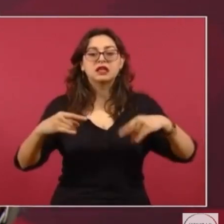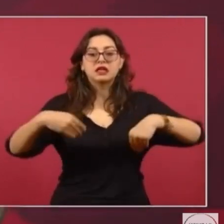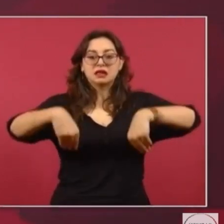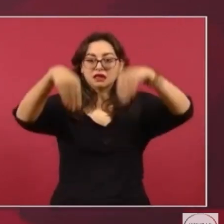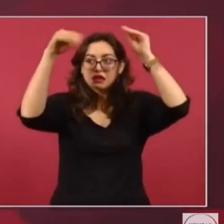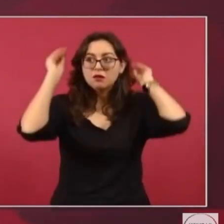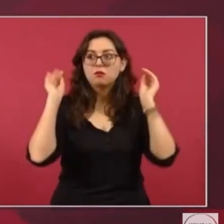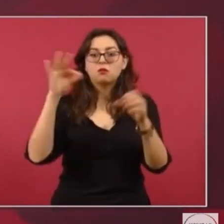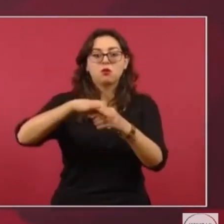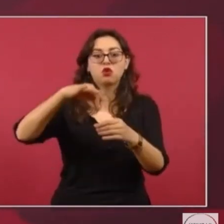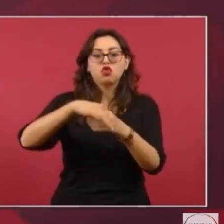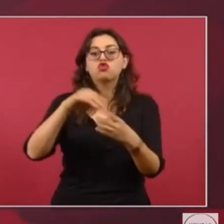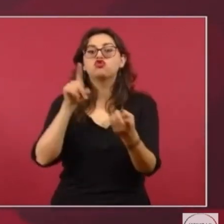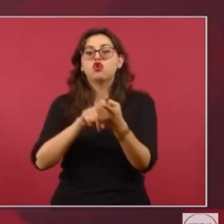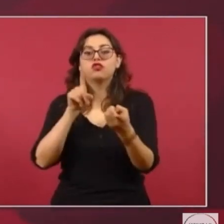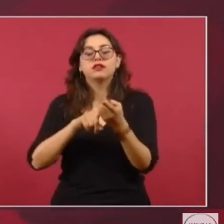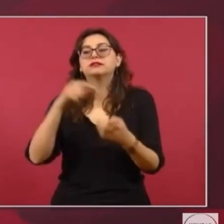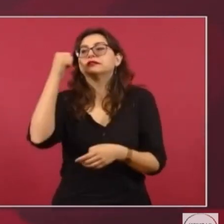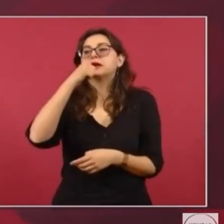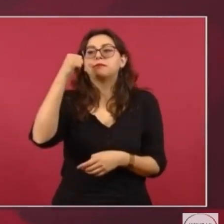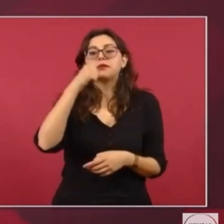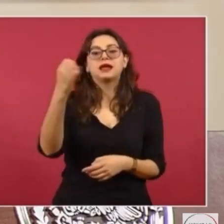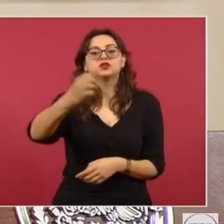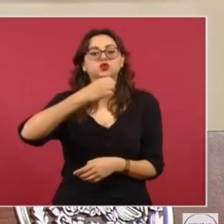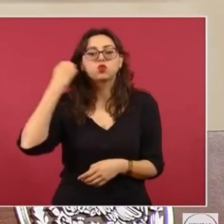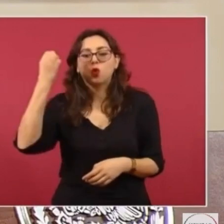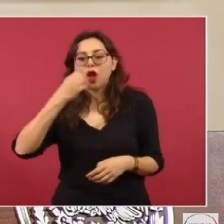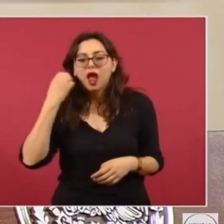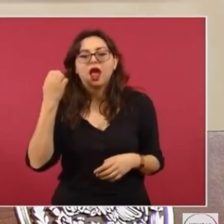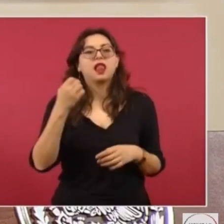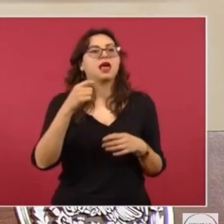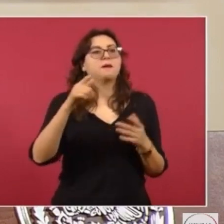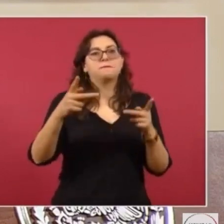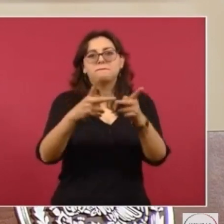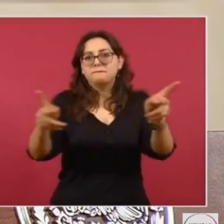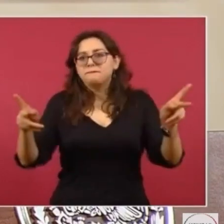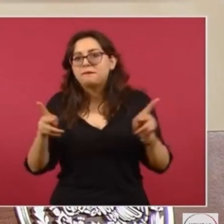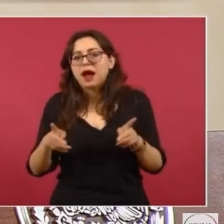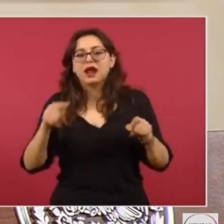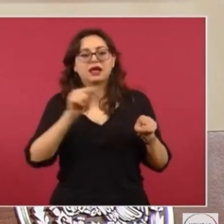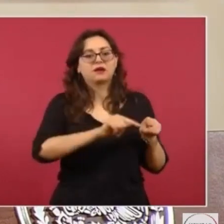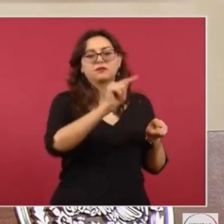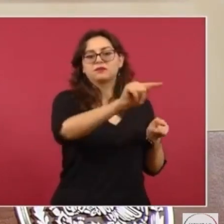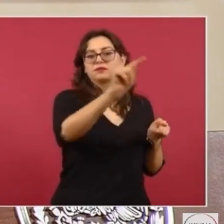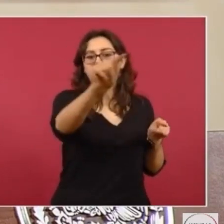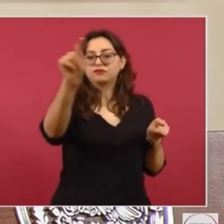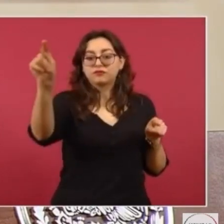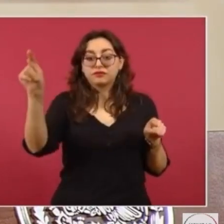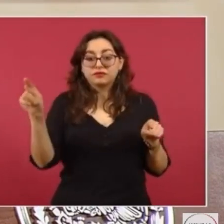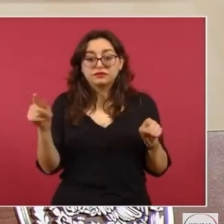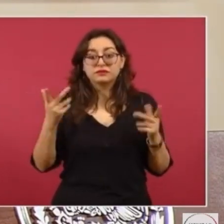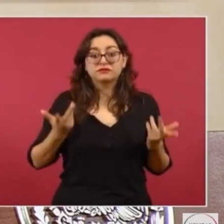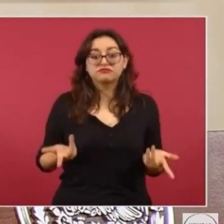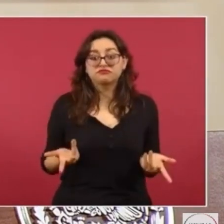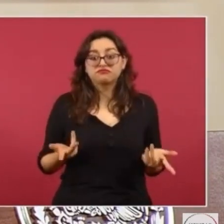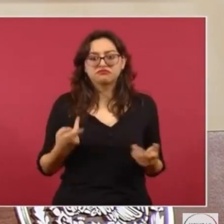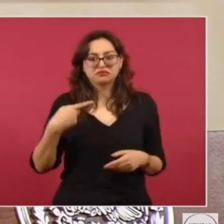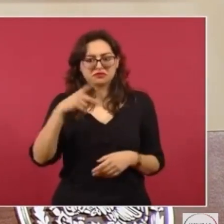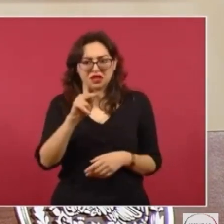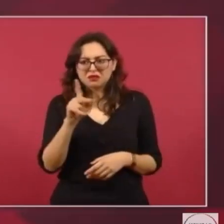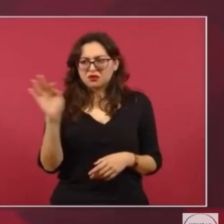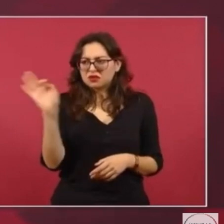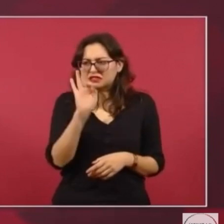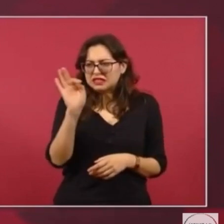sí, si eso se considera, ¿sí?, que no debe de hacerse, se